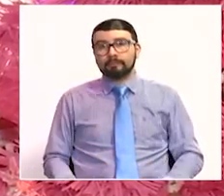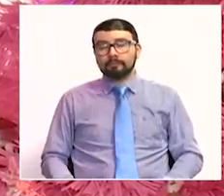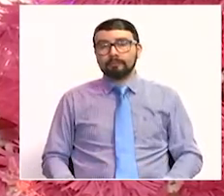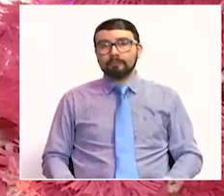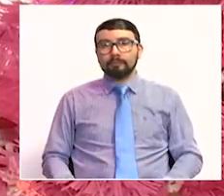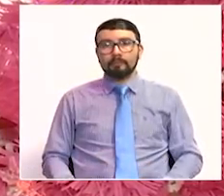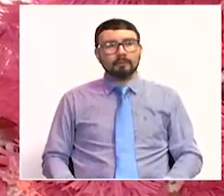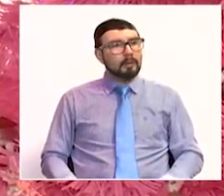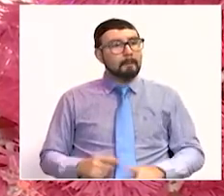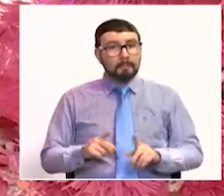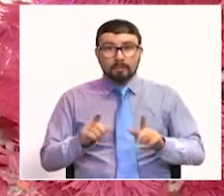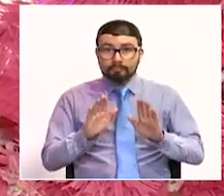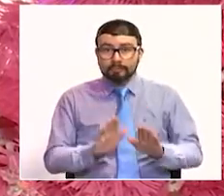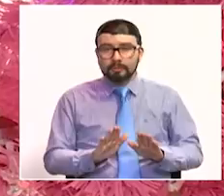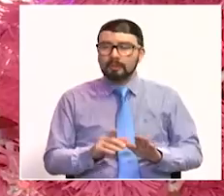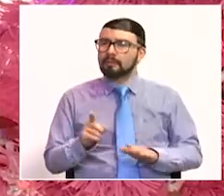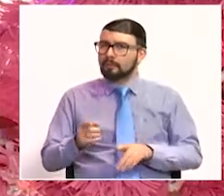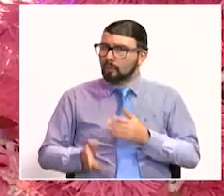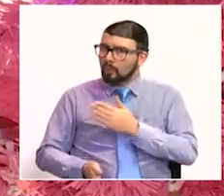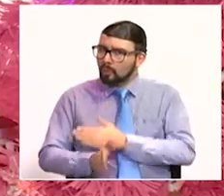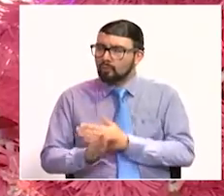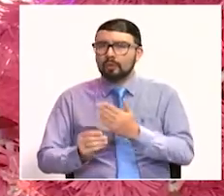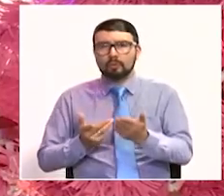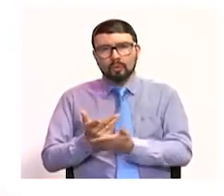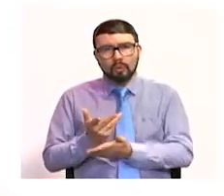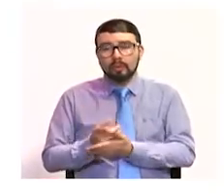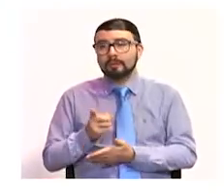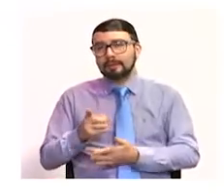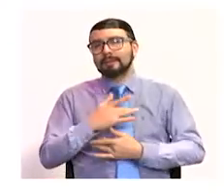para seguir dándoles consejos acerca de su salud.